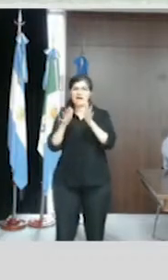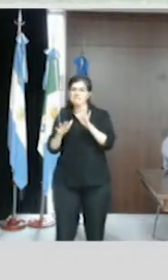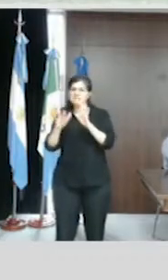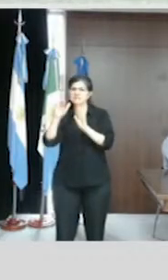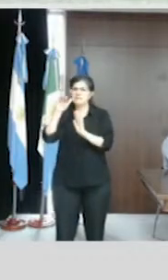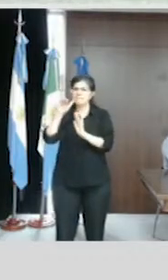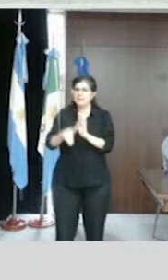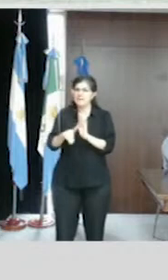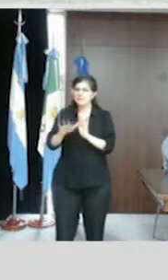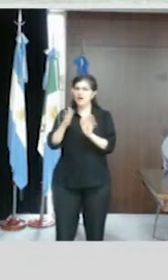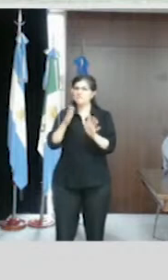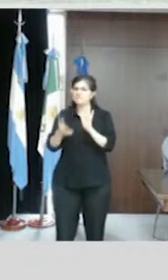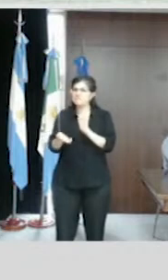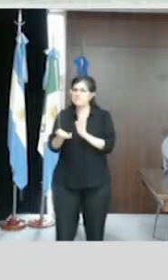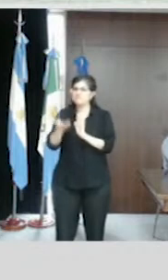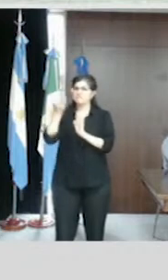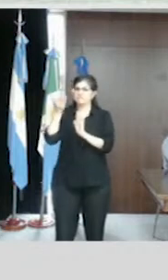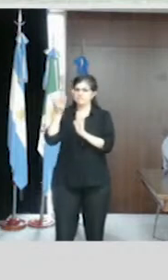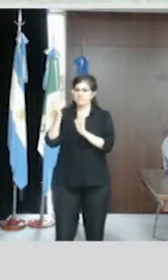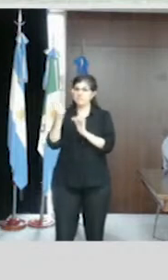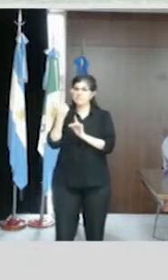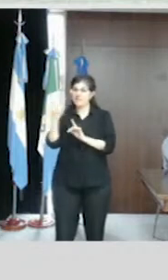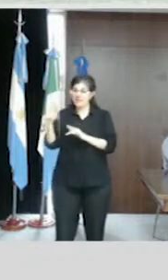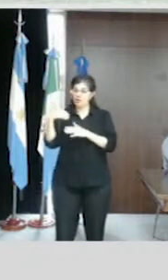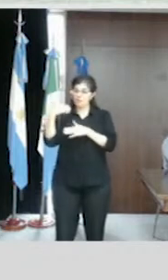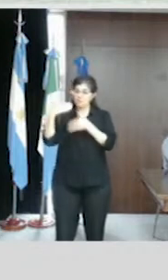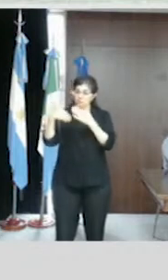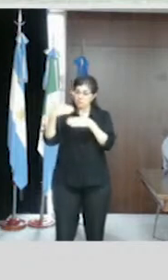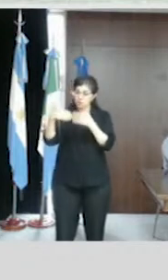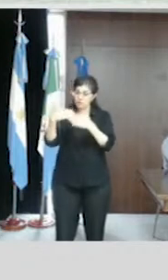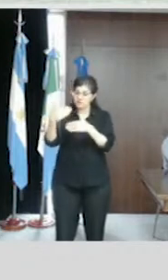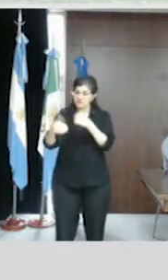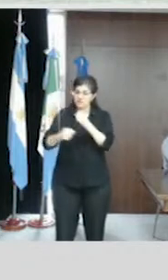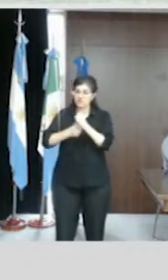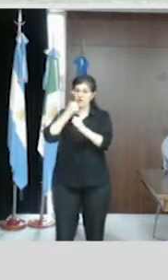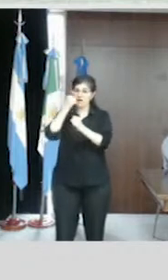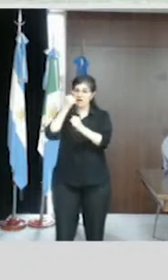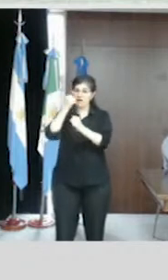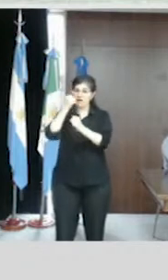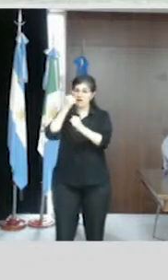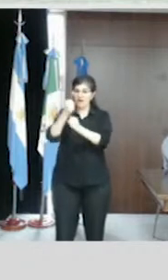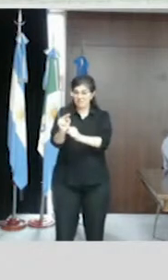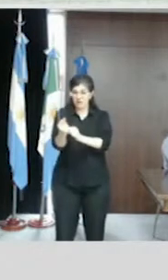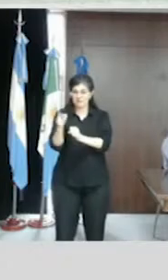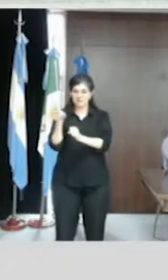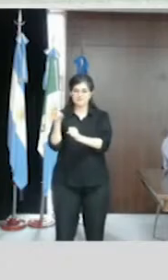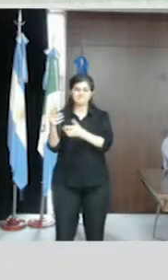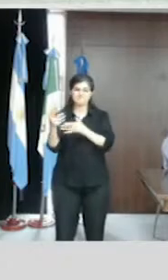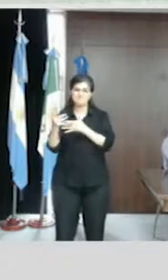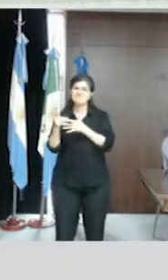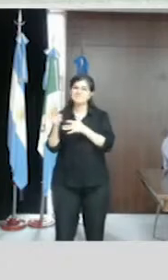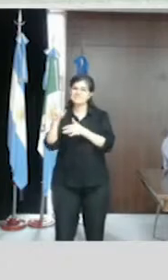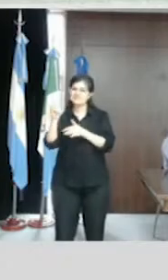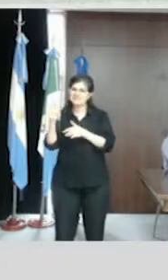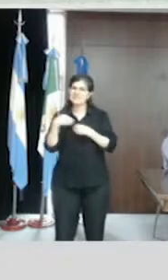a tener. Y en algún momento de ese proceso, hasta el fin de sus días, lo va a padecer. Y yo tengo que pensarlo